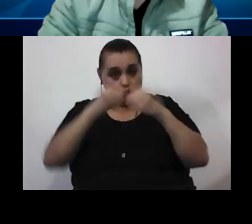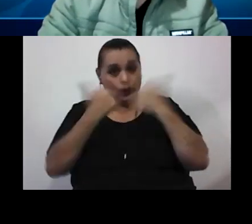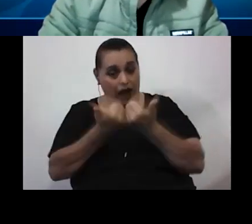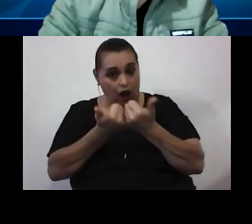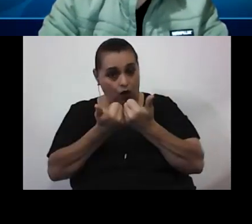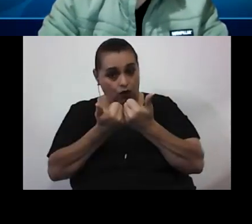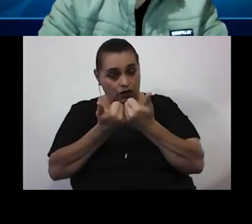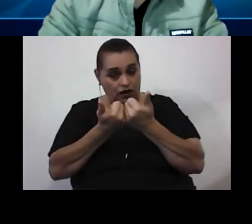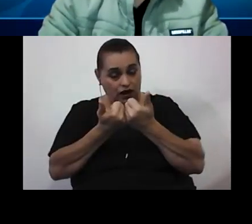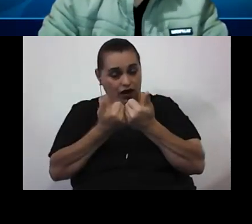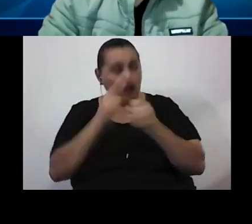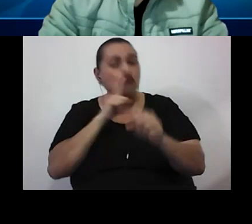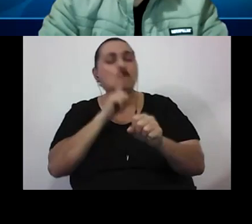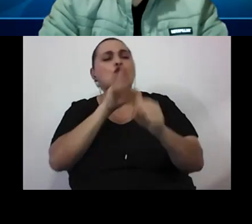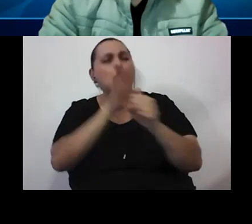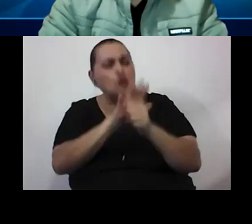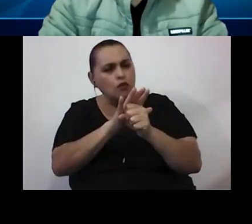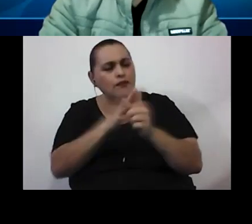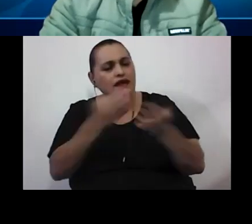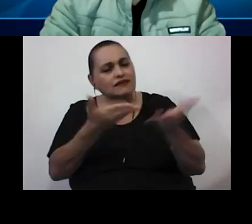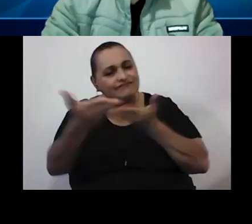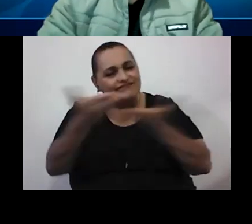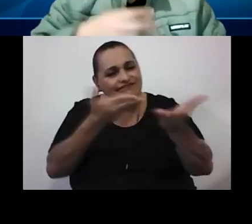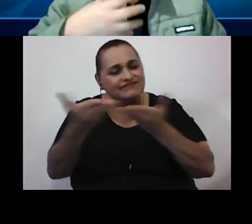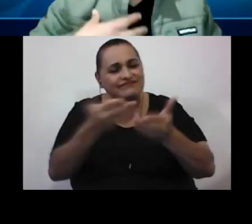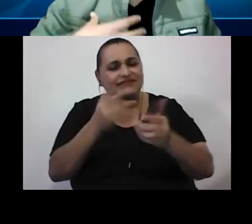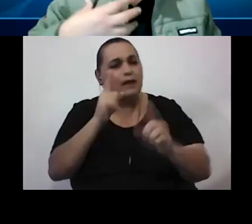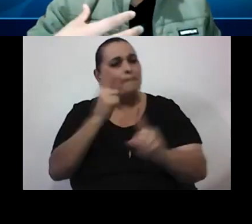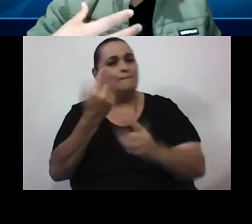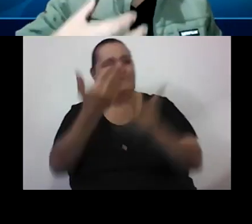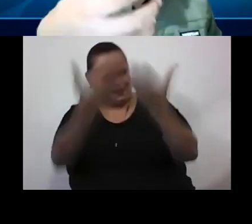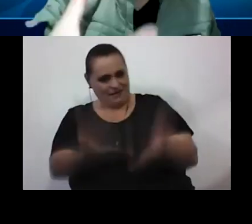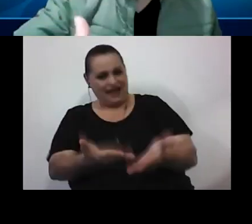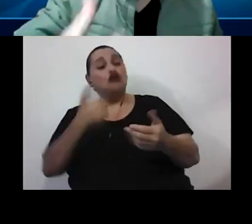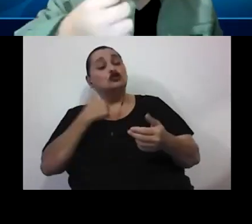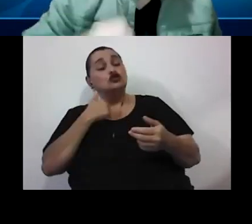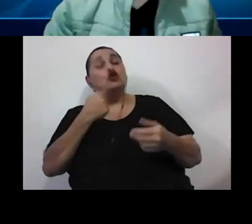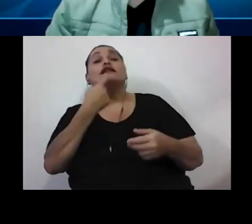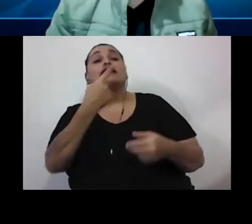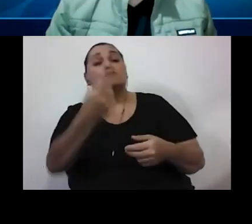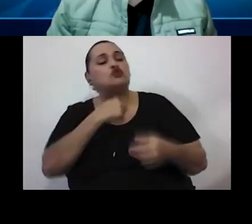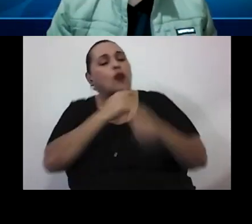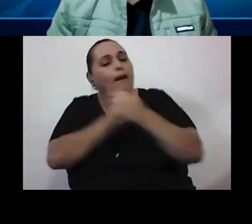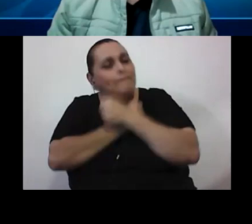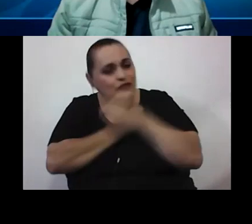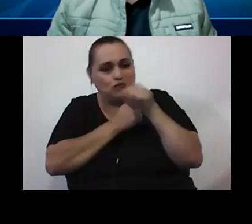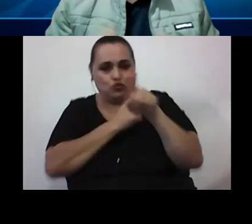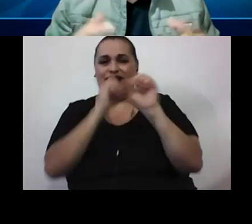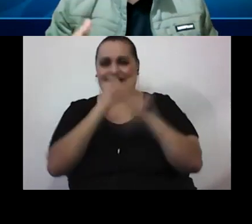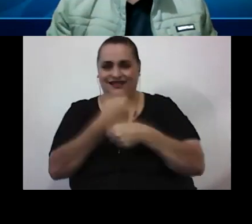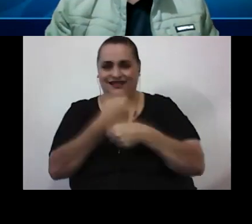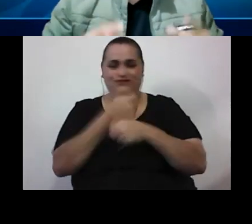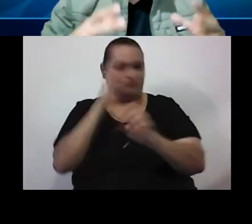Cumplidos y apreciaciones. Los cumplidos sean directamente en primera persona. Yo te quiero decir que aprecio lo que acabas de hacer